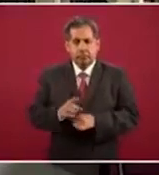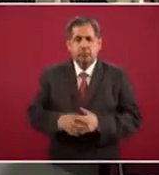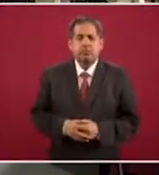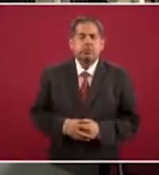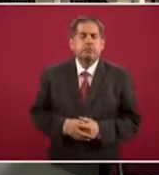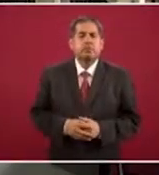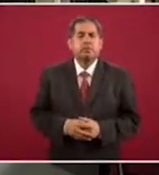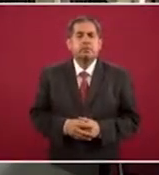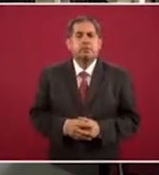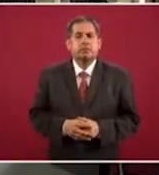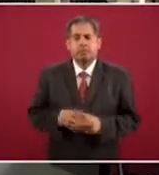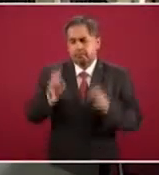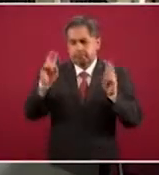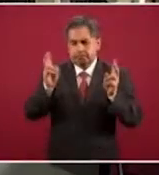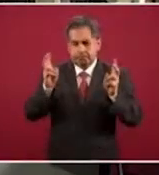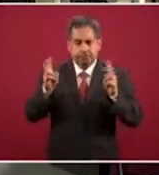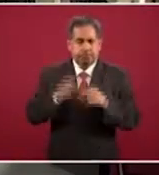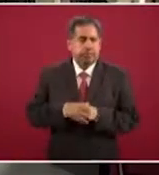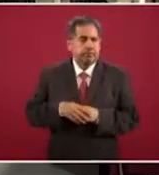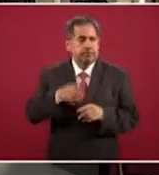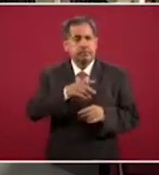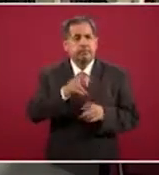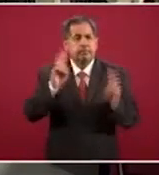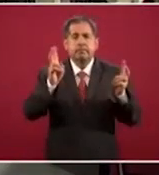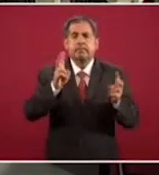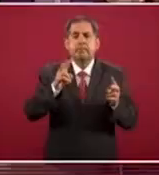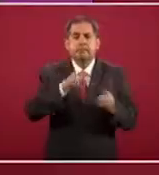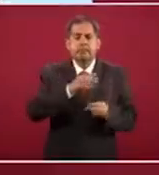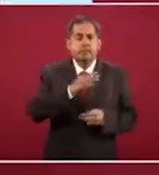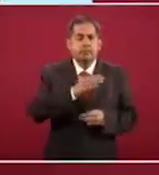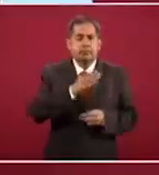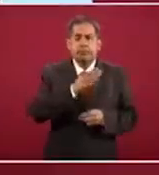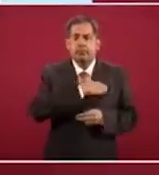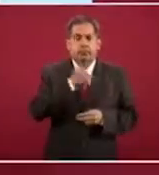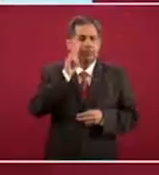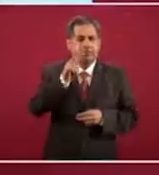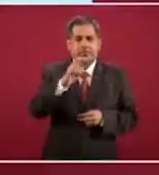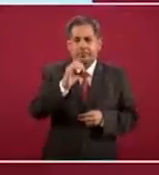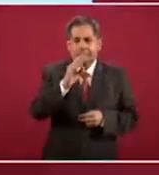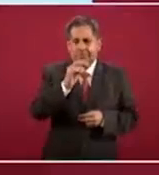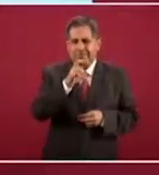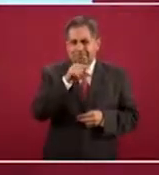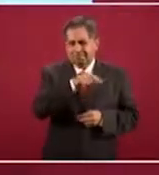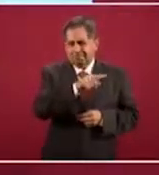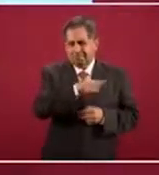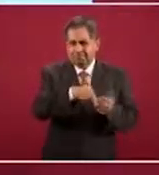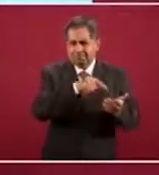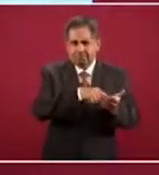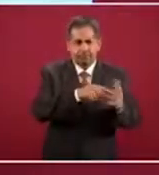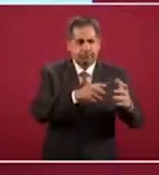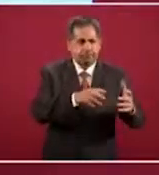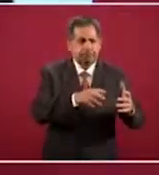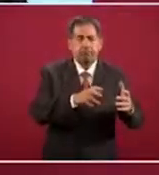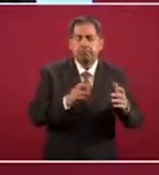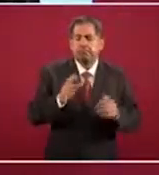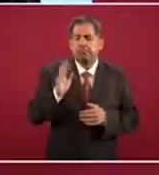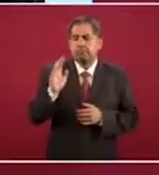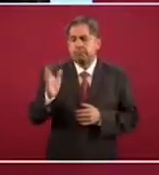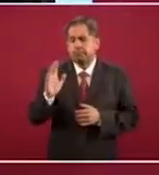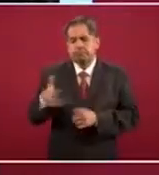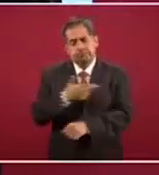Respecto del tema de Buenavista del Cobre, informarles que hemos estado llevando a cabo